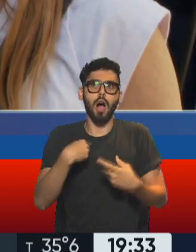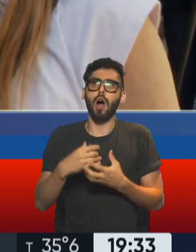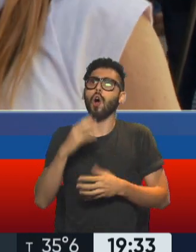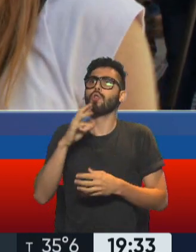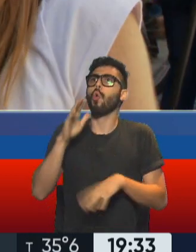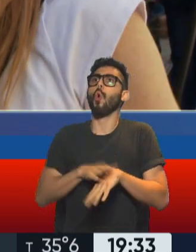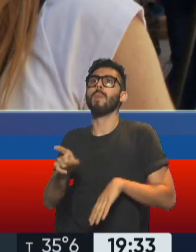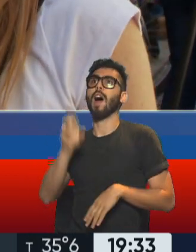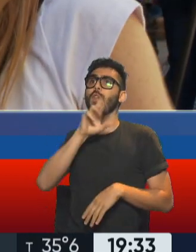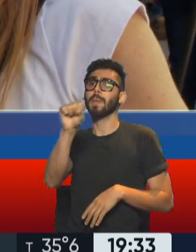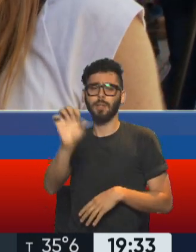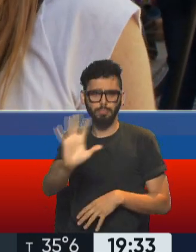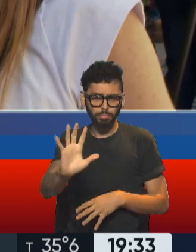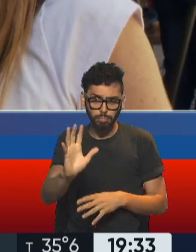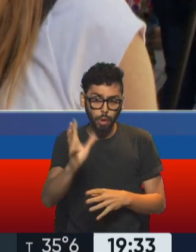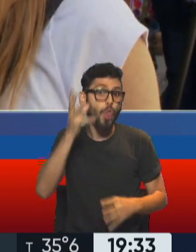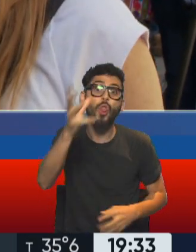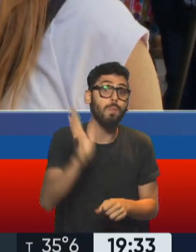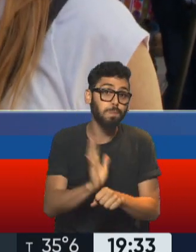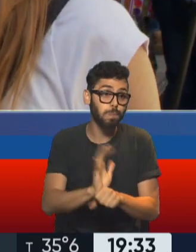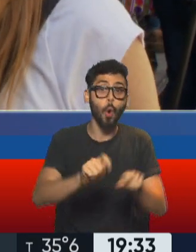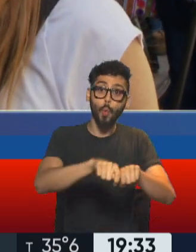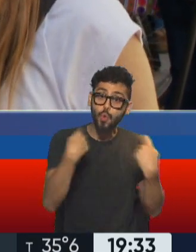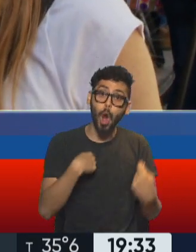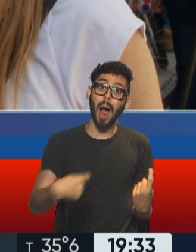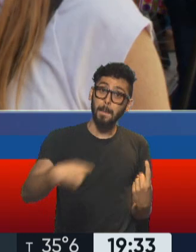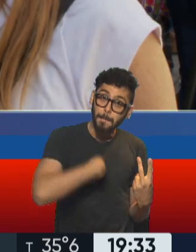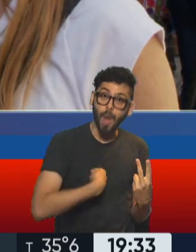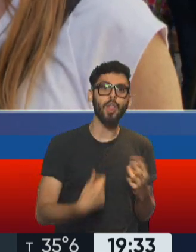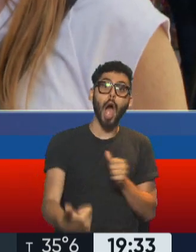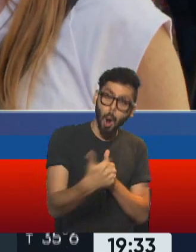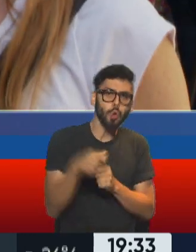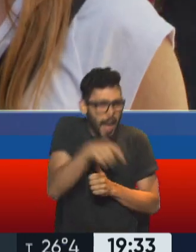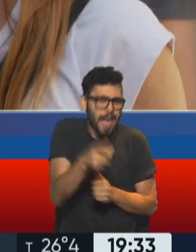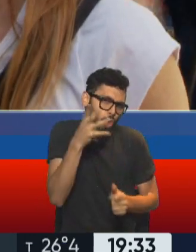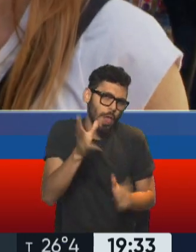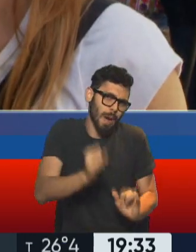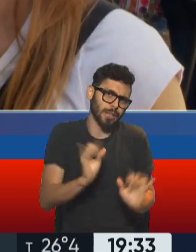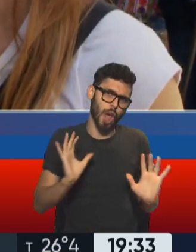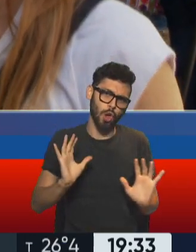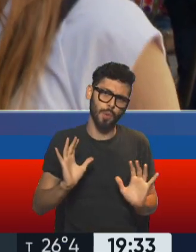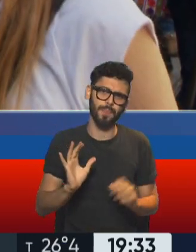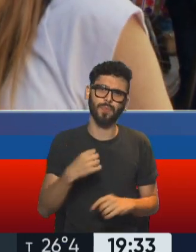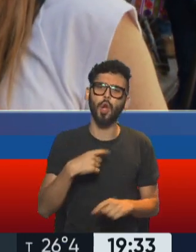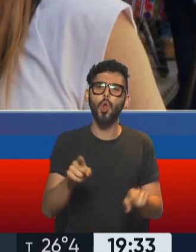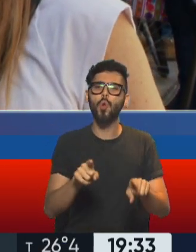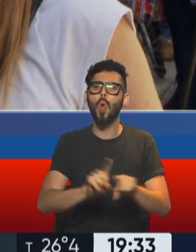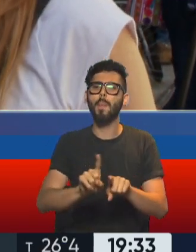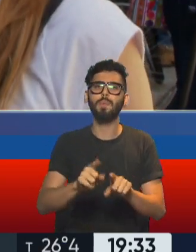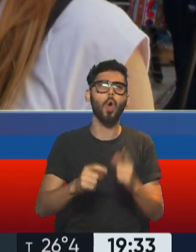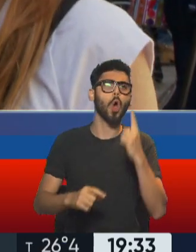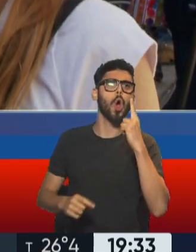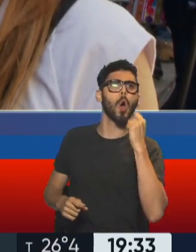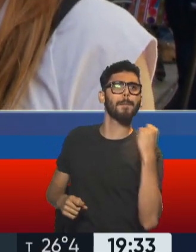todo. Extremo es que nos violen, que nos maten, que nos abusen, eso es extremo. Y no es el igual que el machismo, pero al revés.